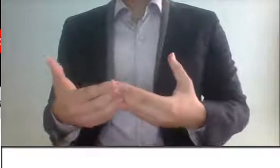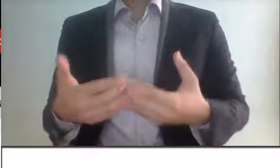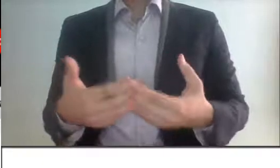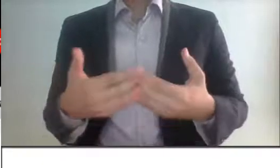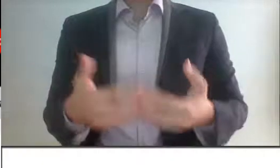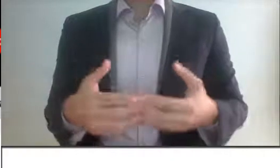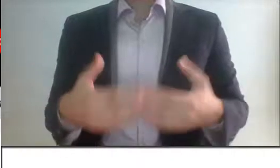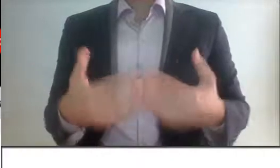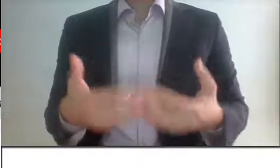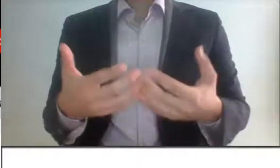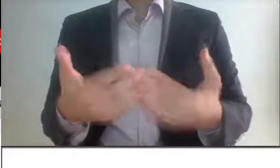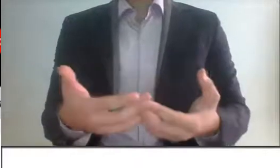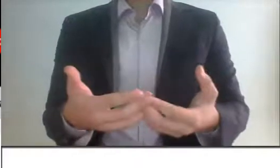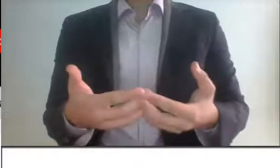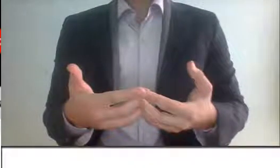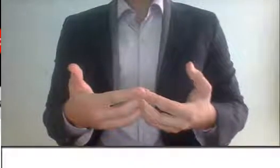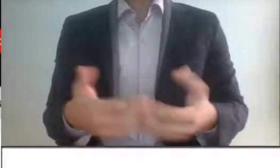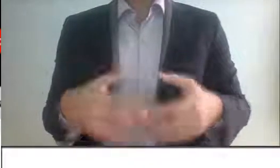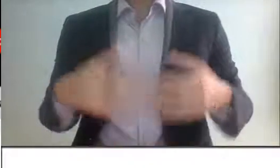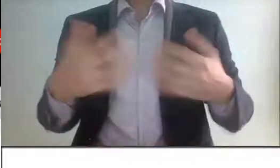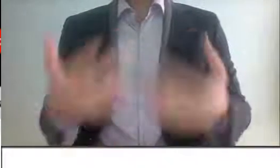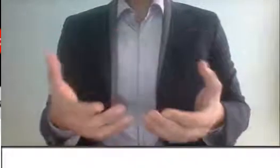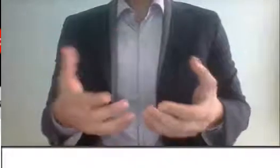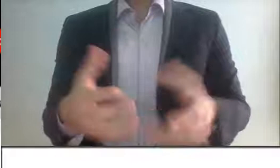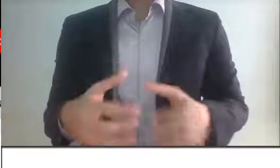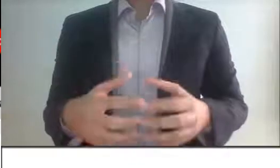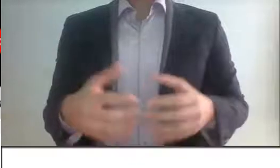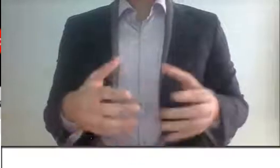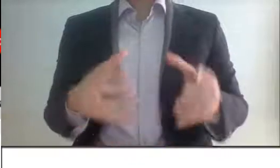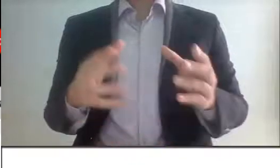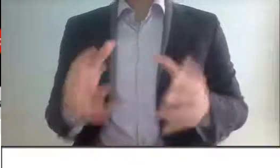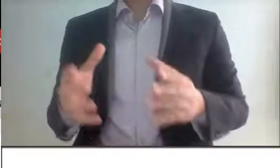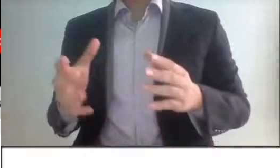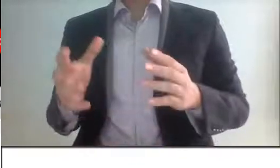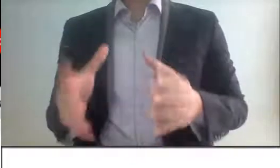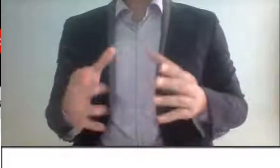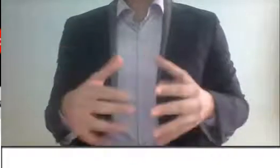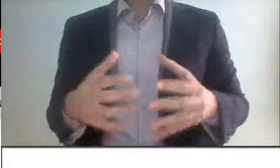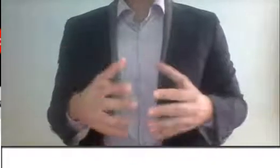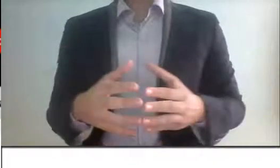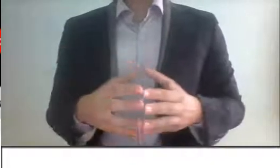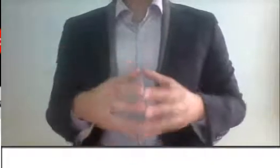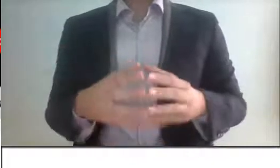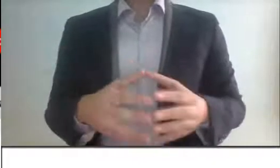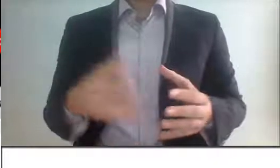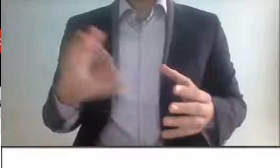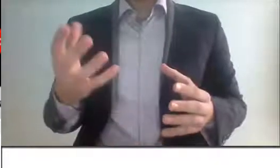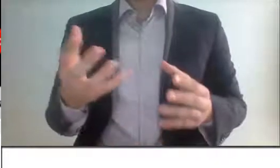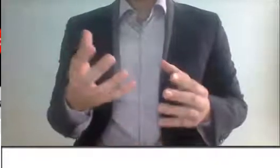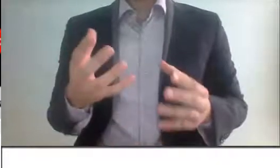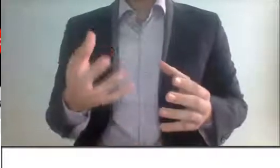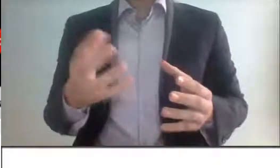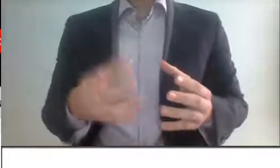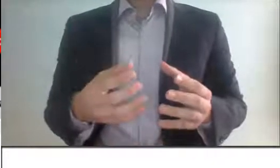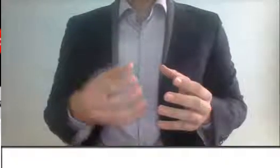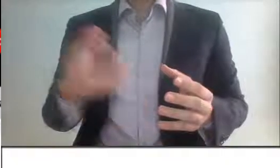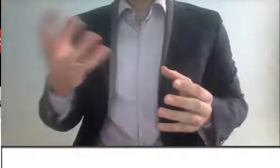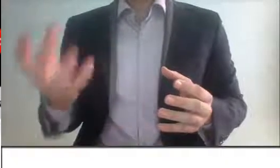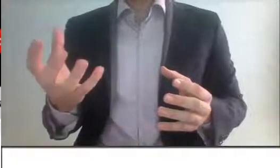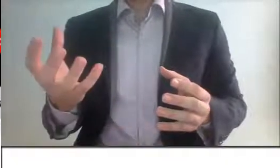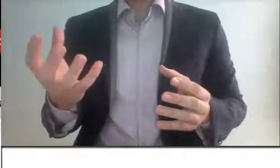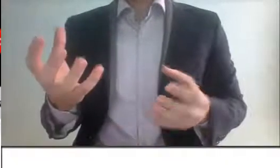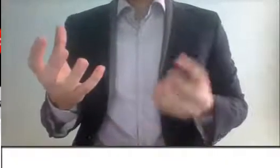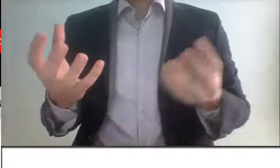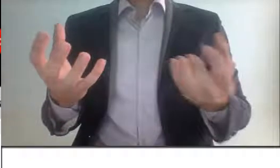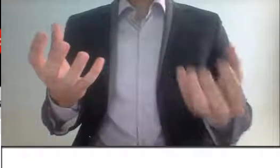Obrador. Recordemos también algo muy interesante. En el caso de la planta que se compró por parte de Lozoya, en la cual pues tenía un valor aproximado de